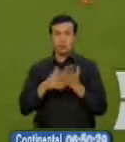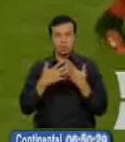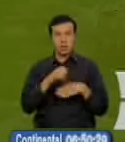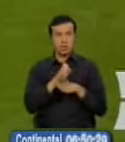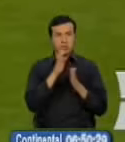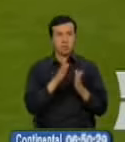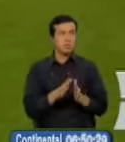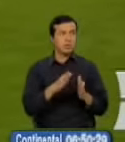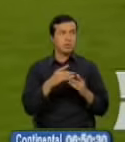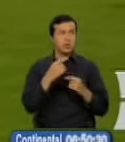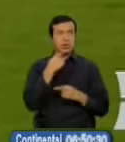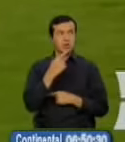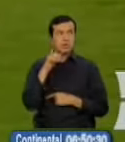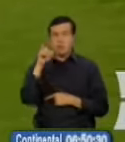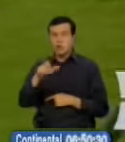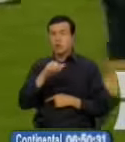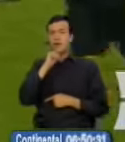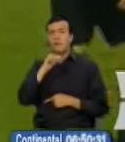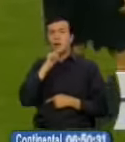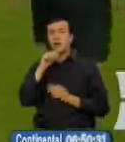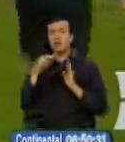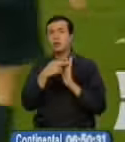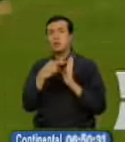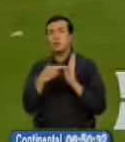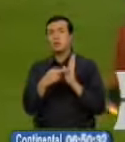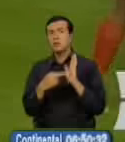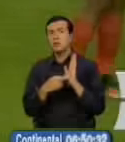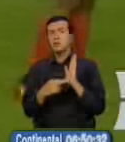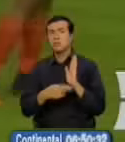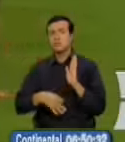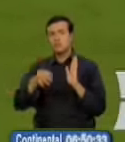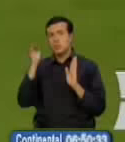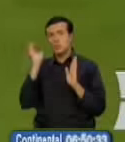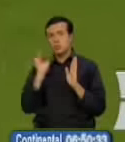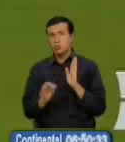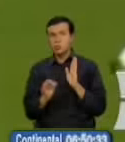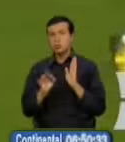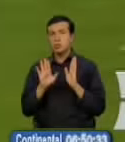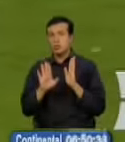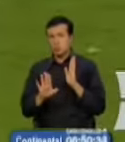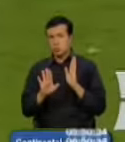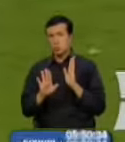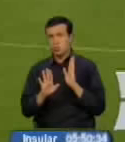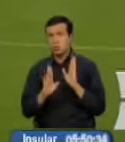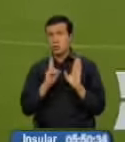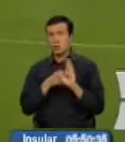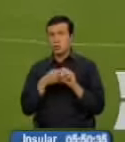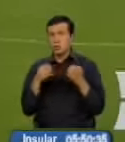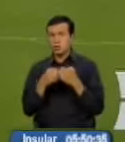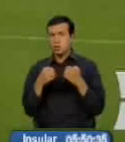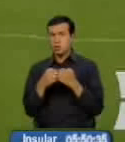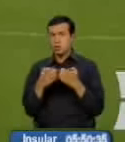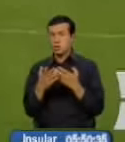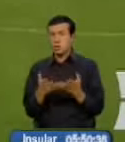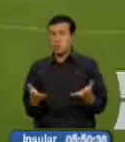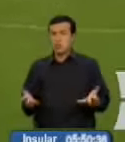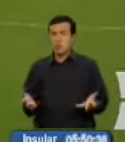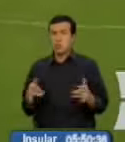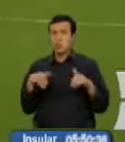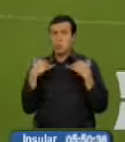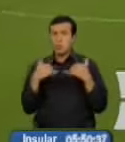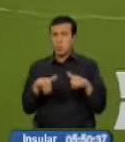de Bolivia que Oyola no cumplía con los requisitos necesarios como para poder ser parte de la selección y menos aún